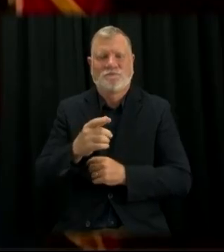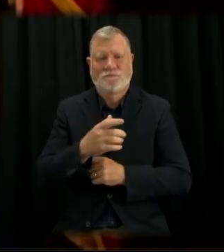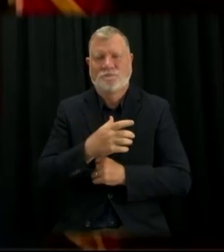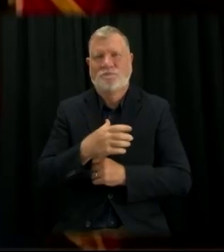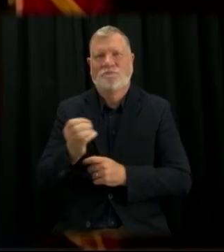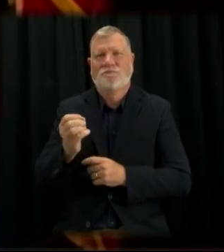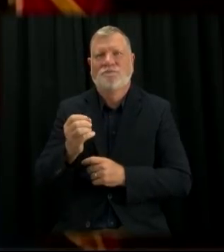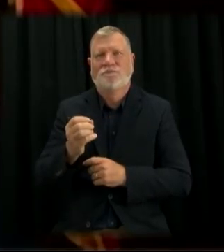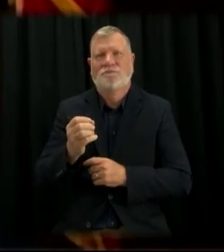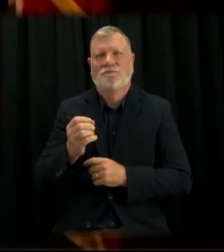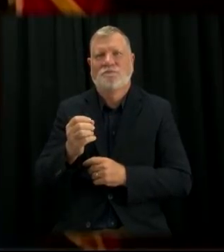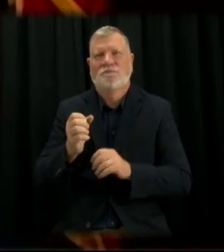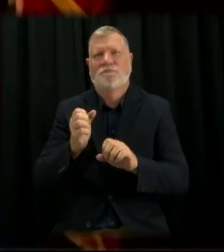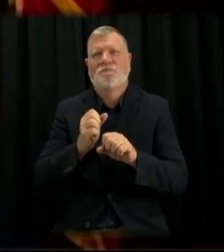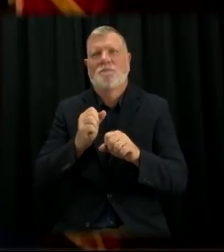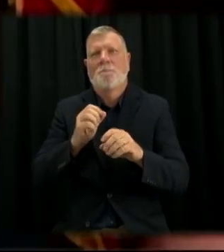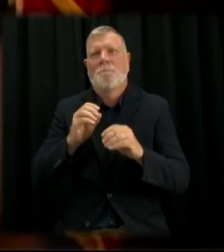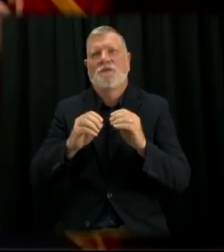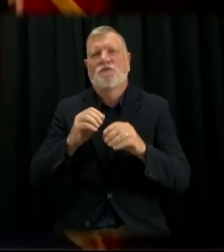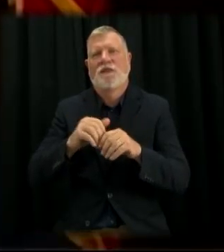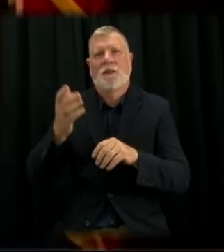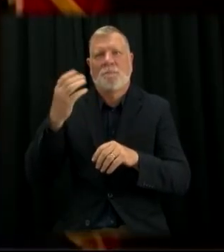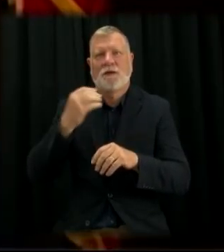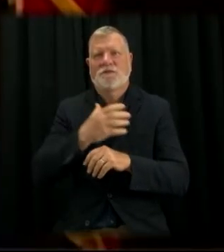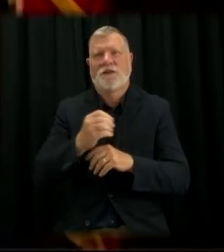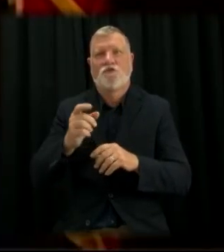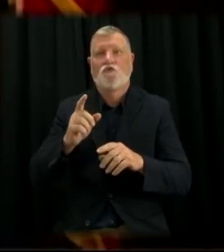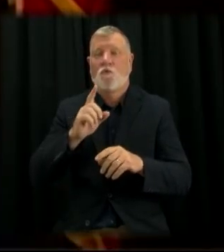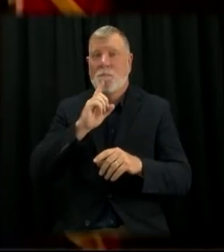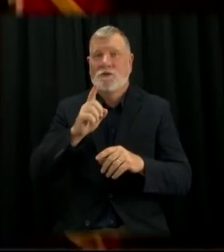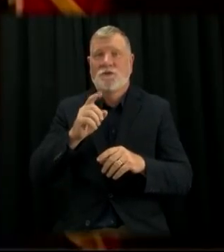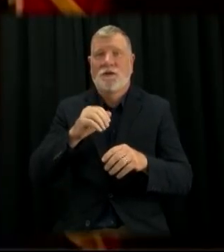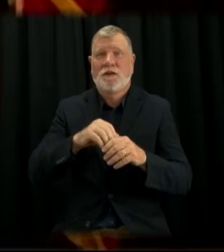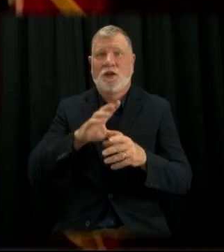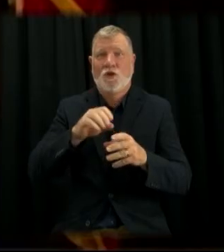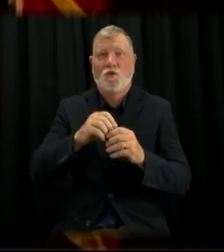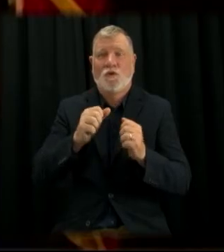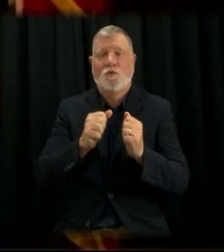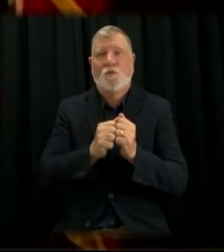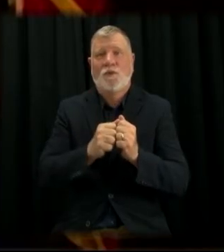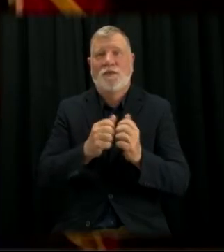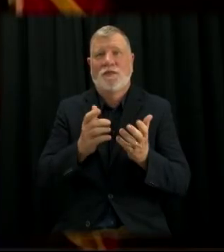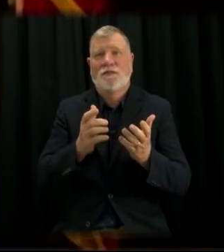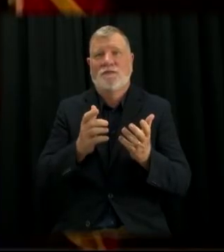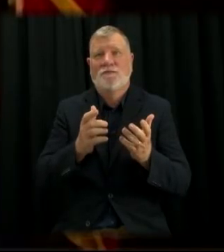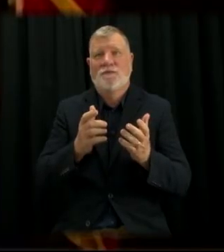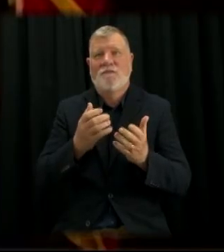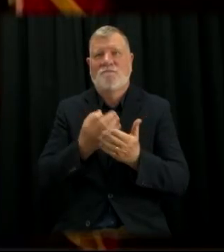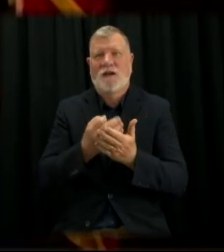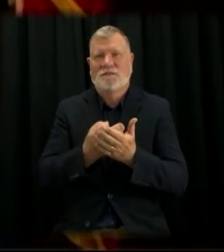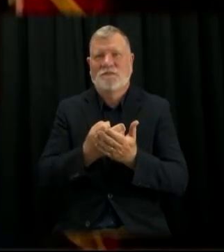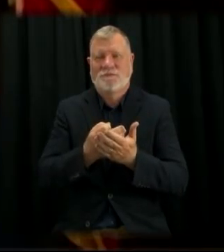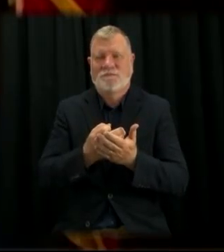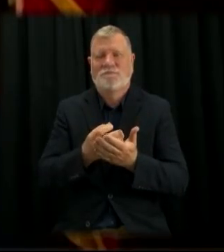puede incluir medidas que se han sido implementadas en el pasado, como ha mencionado, incluyendo